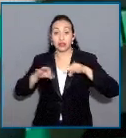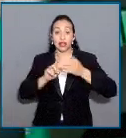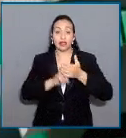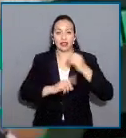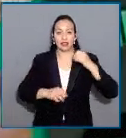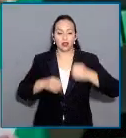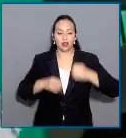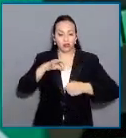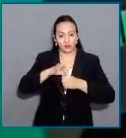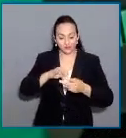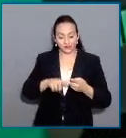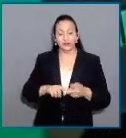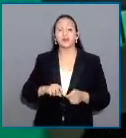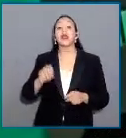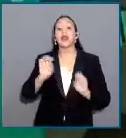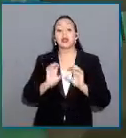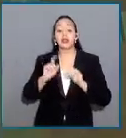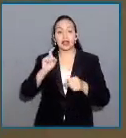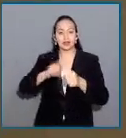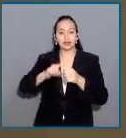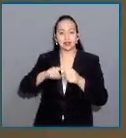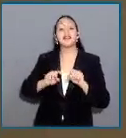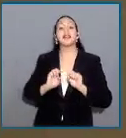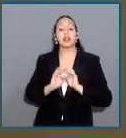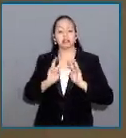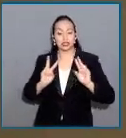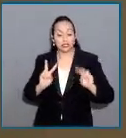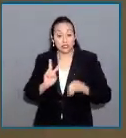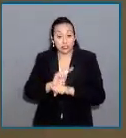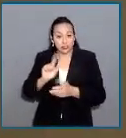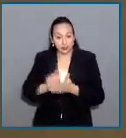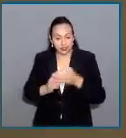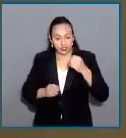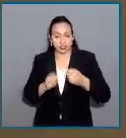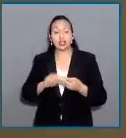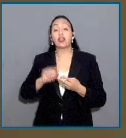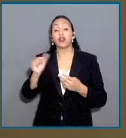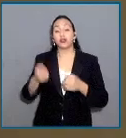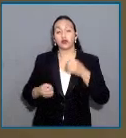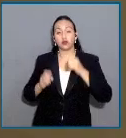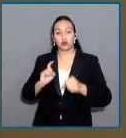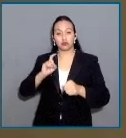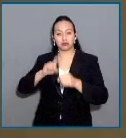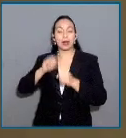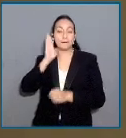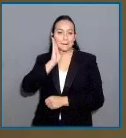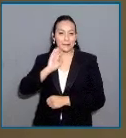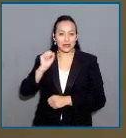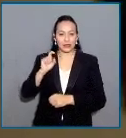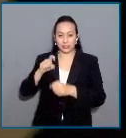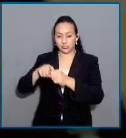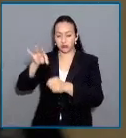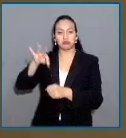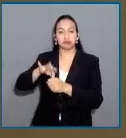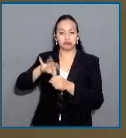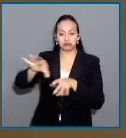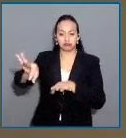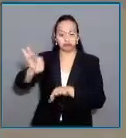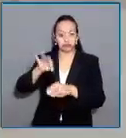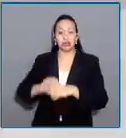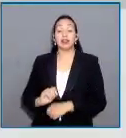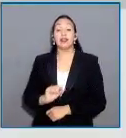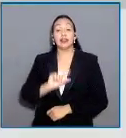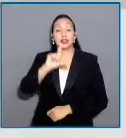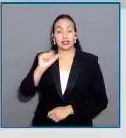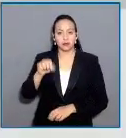del Tribunal de Disciplina y de integrantes de la Suprema Corte. Por su parte, el Comité de Evaluación del Poder Ejecutivo